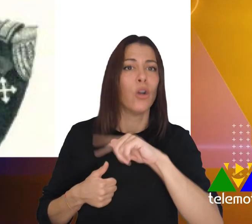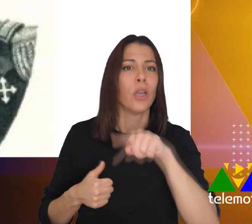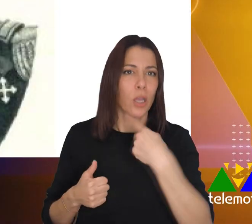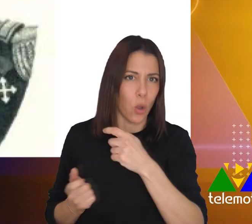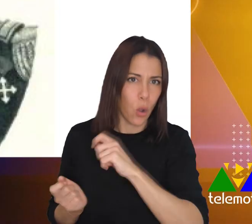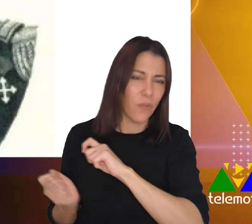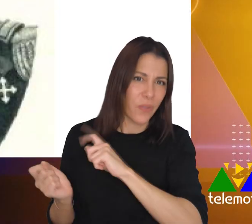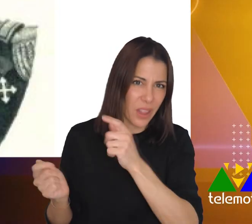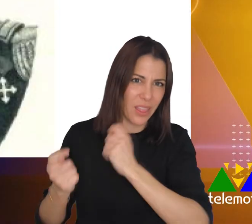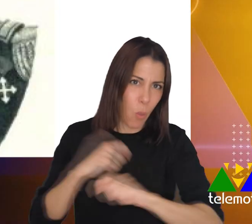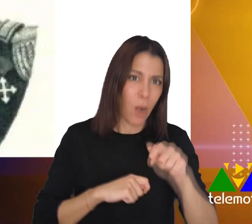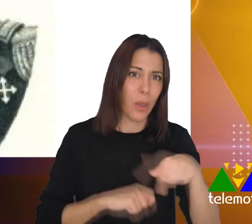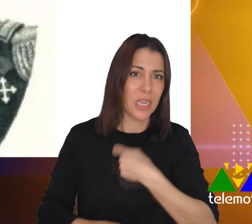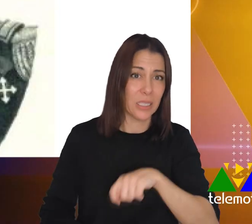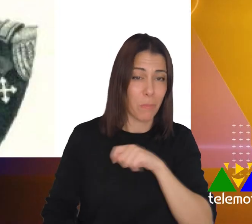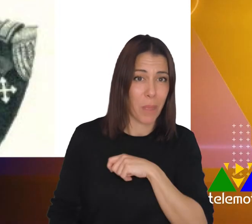el gobierno norteamericano.